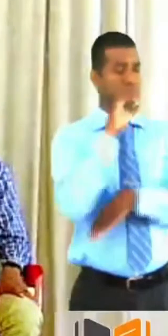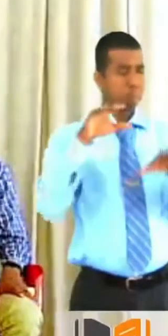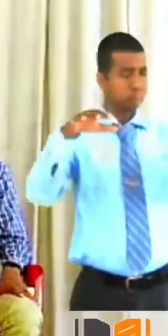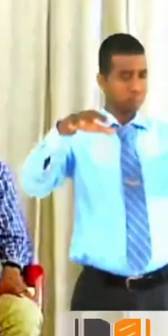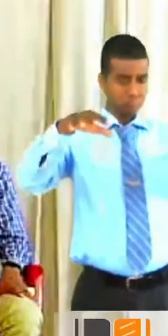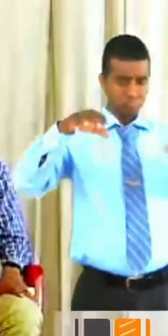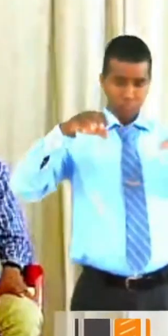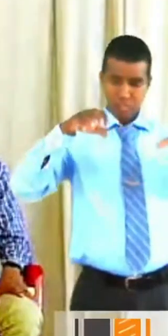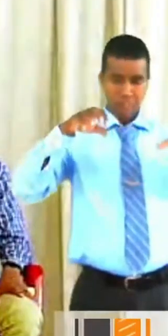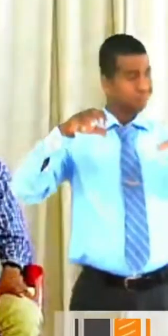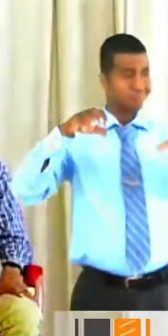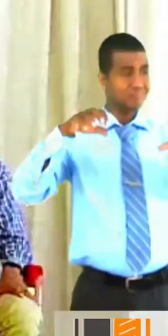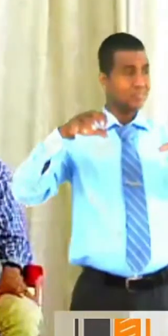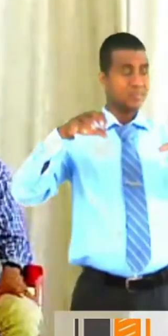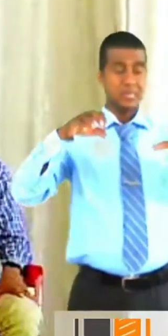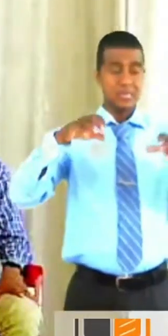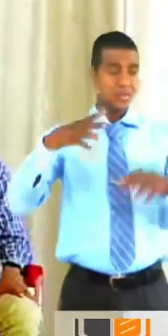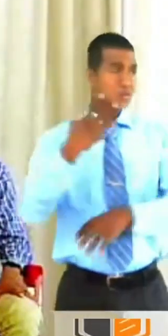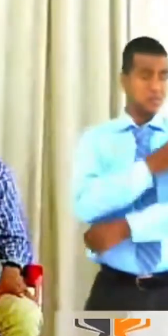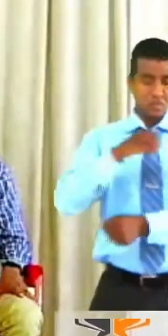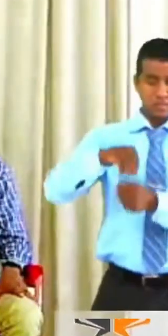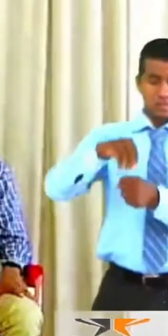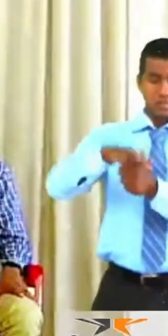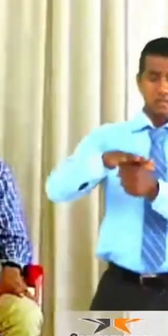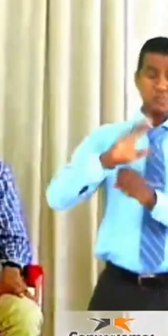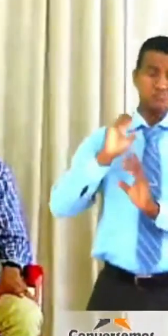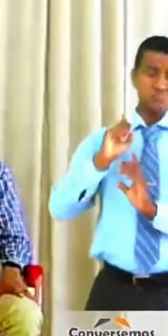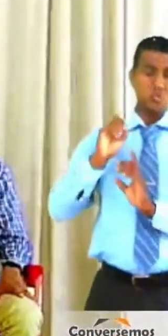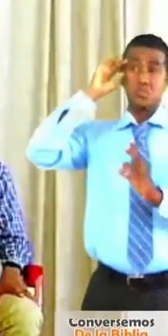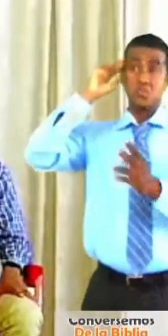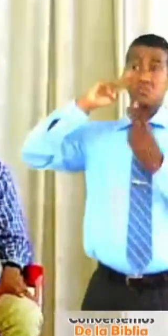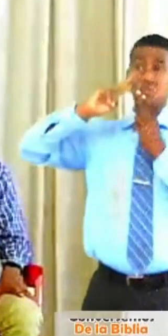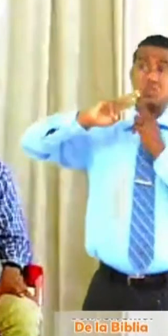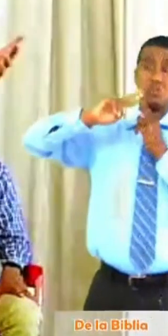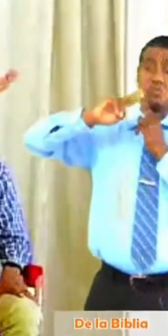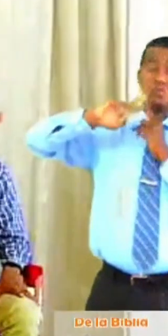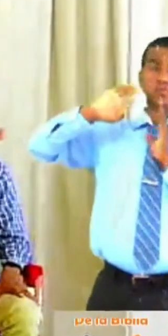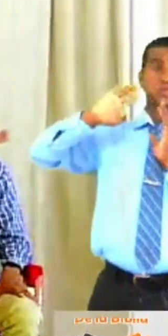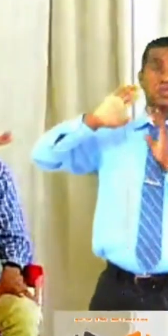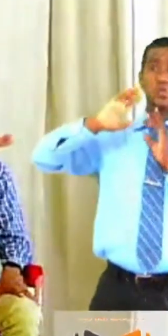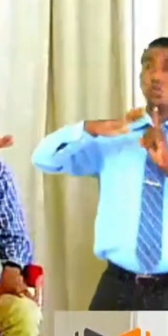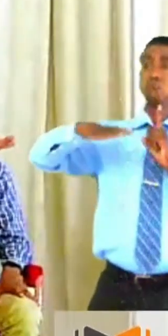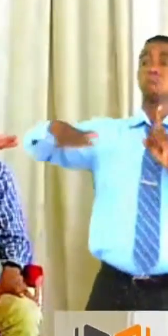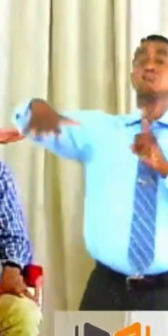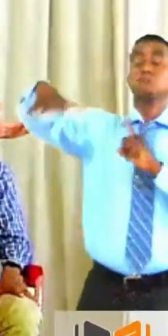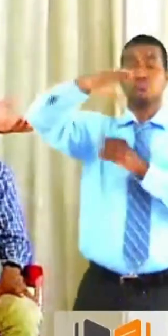soy pastor que haya tenido cargos distritales. De pronto no me conocen, en muchas ciudades no me